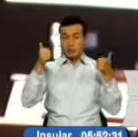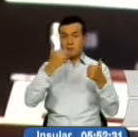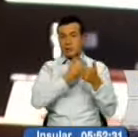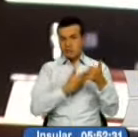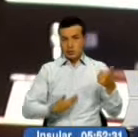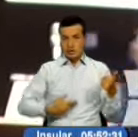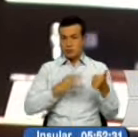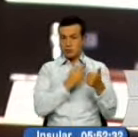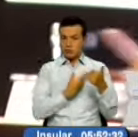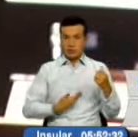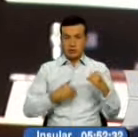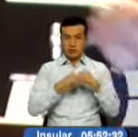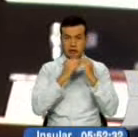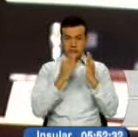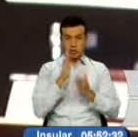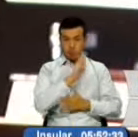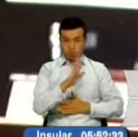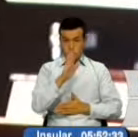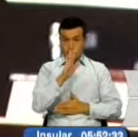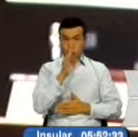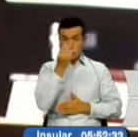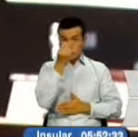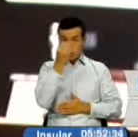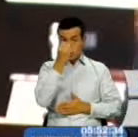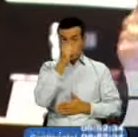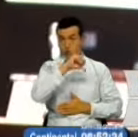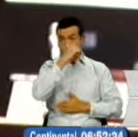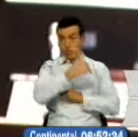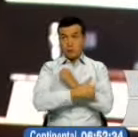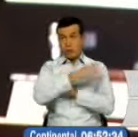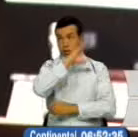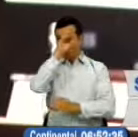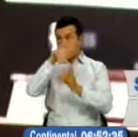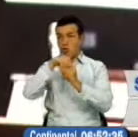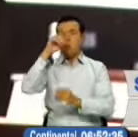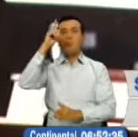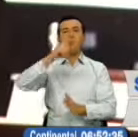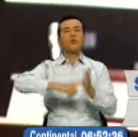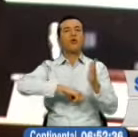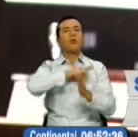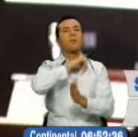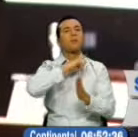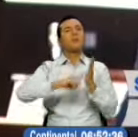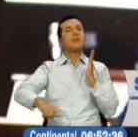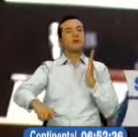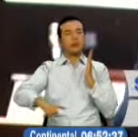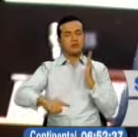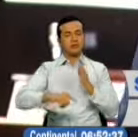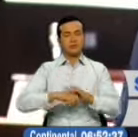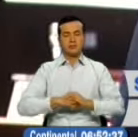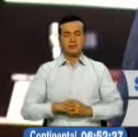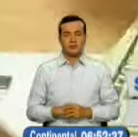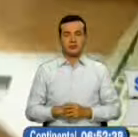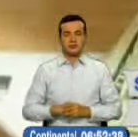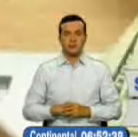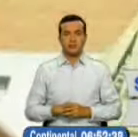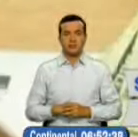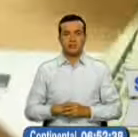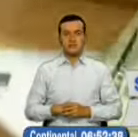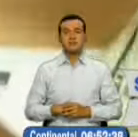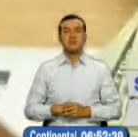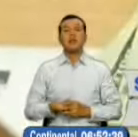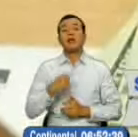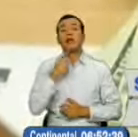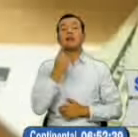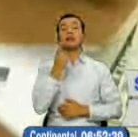popular no deben, no pueden tener bienes o recursos en países considerados como paraísos fiscales. Andino enfatizó